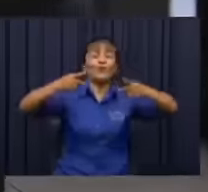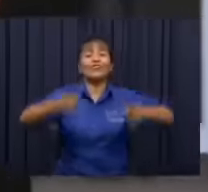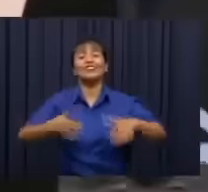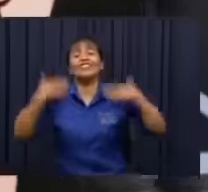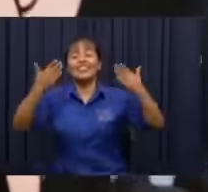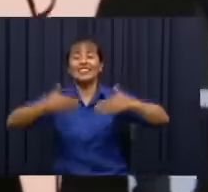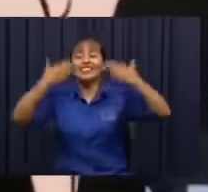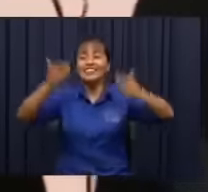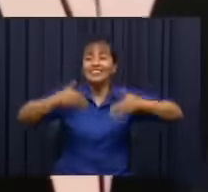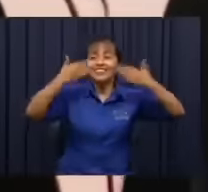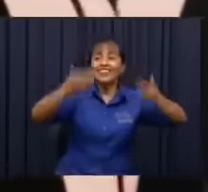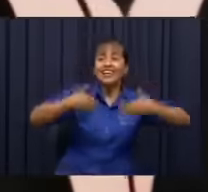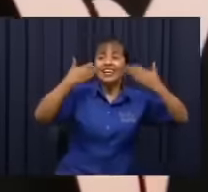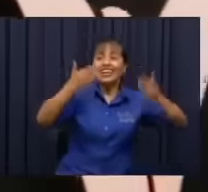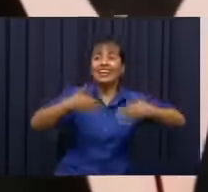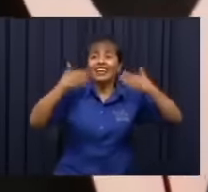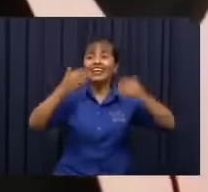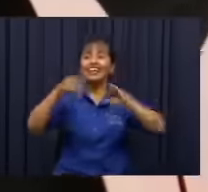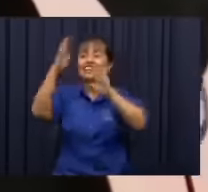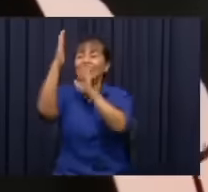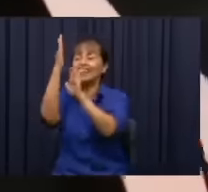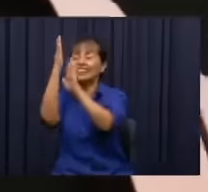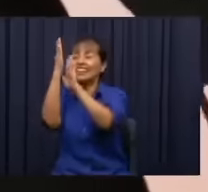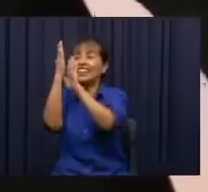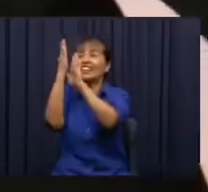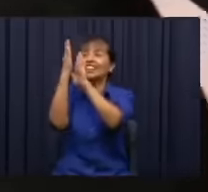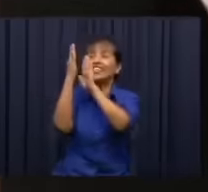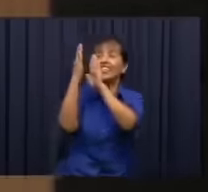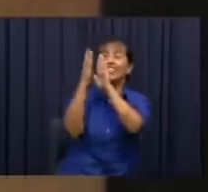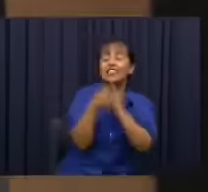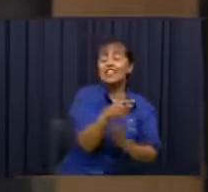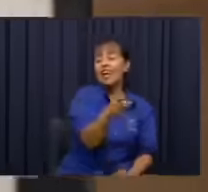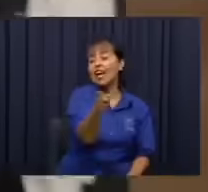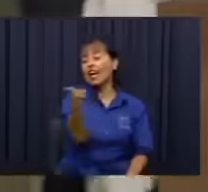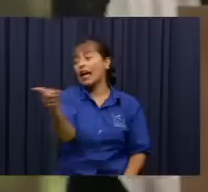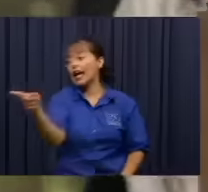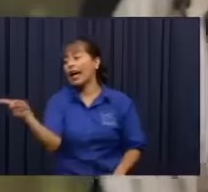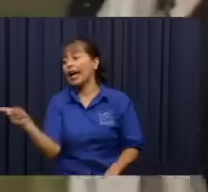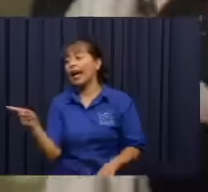Voy a perder la compostura delante de ti.